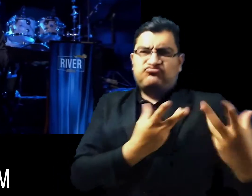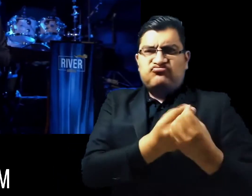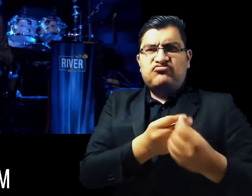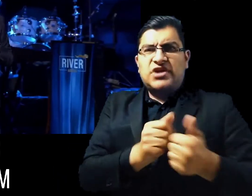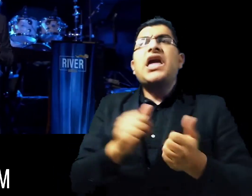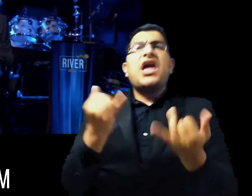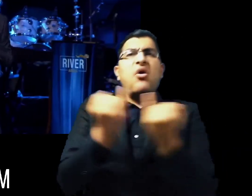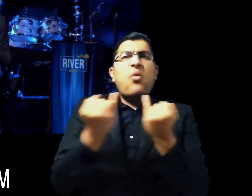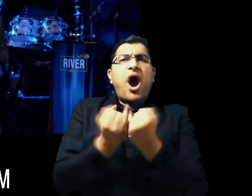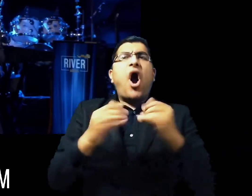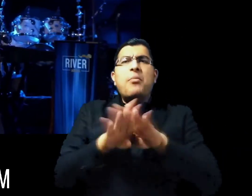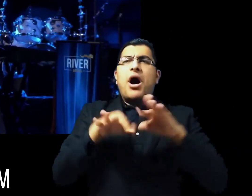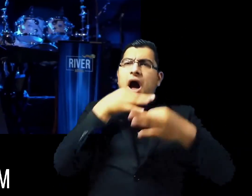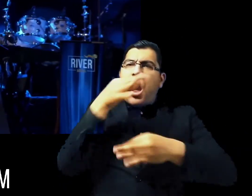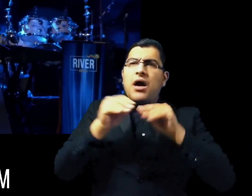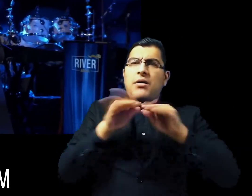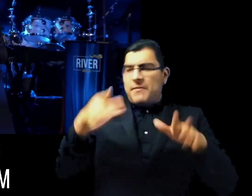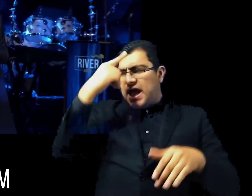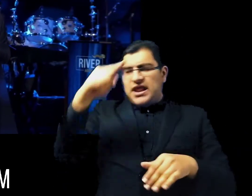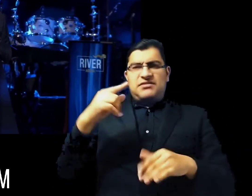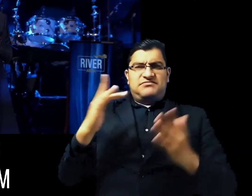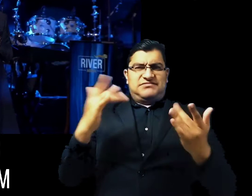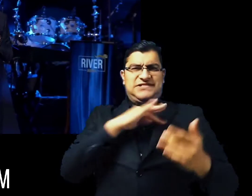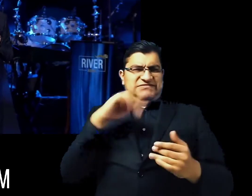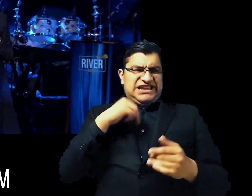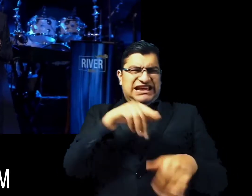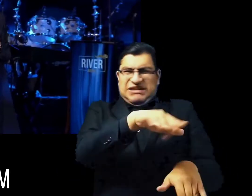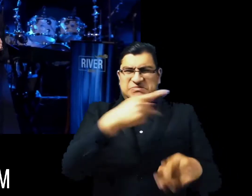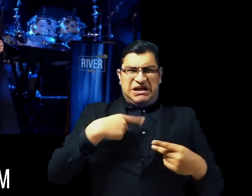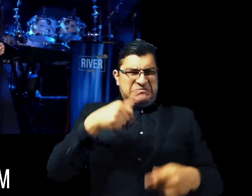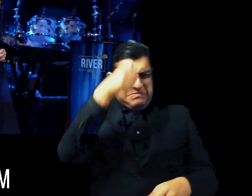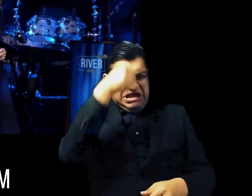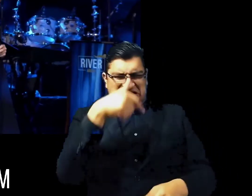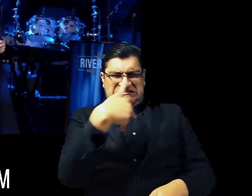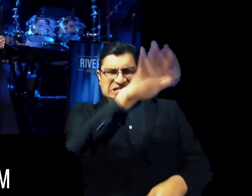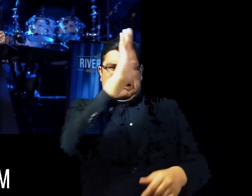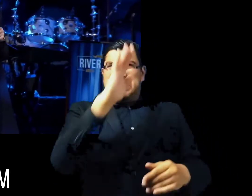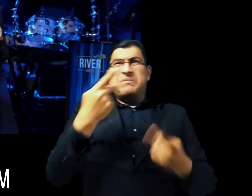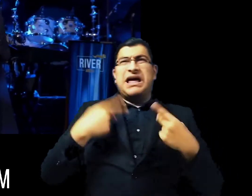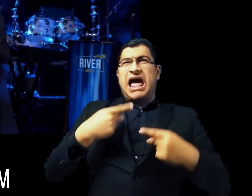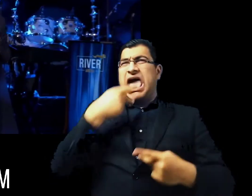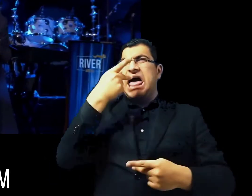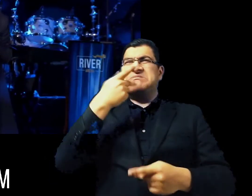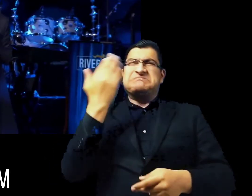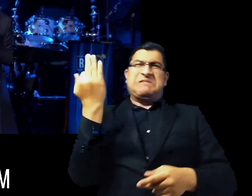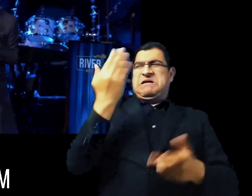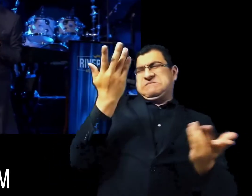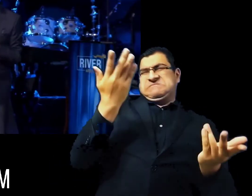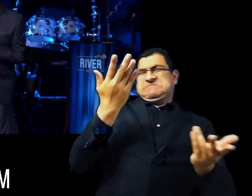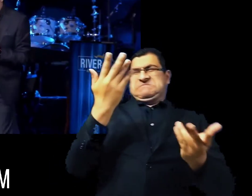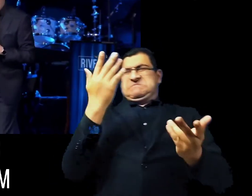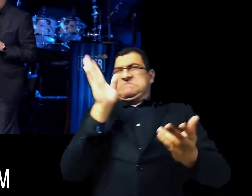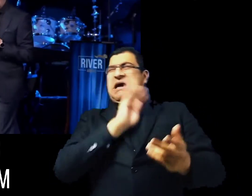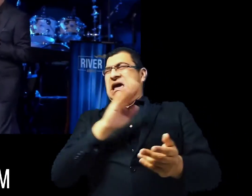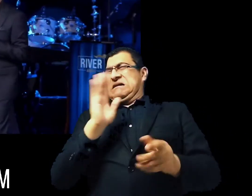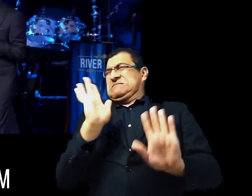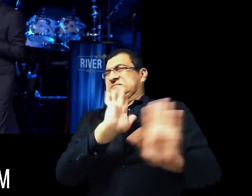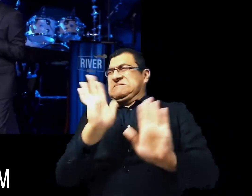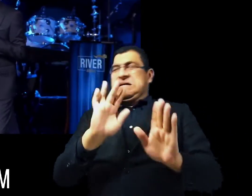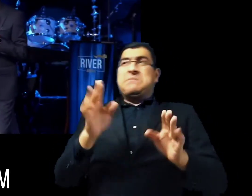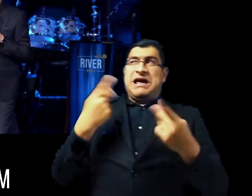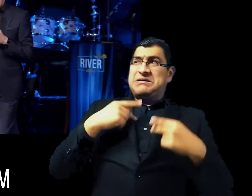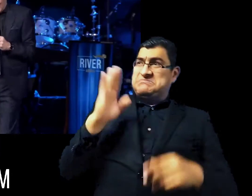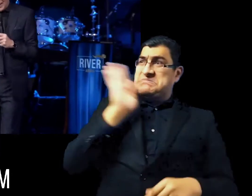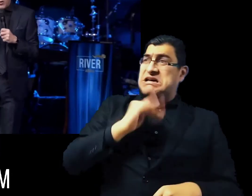se sacan comunicados para despegarse del leproso o del que dijo una frase poco feliz o para despegarse del que metió